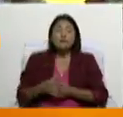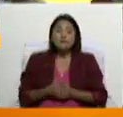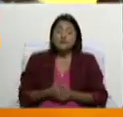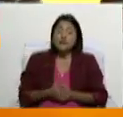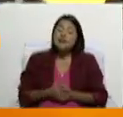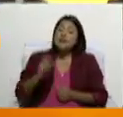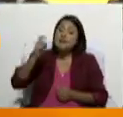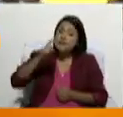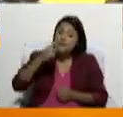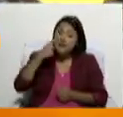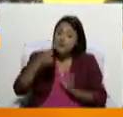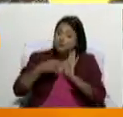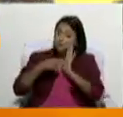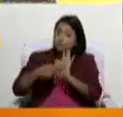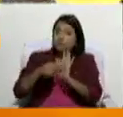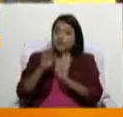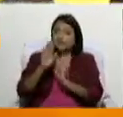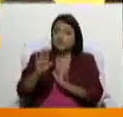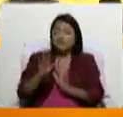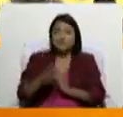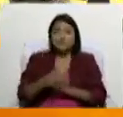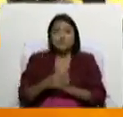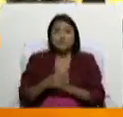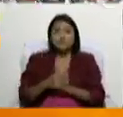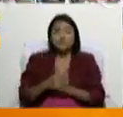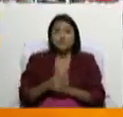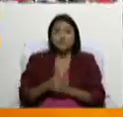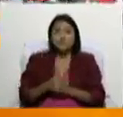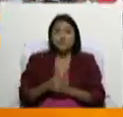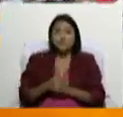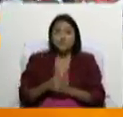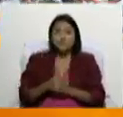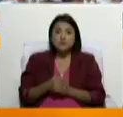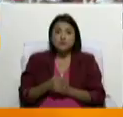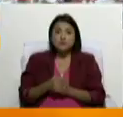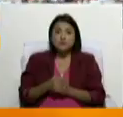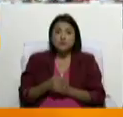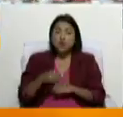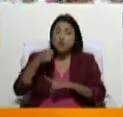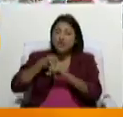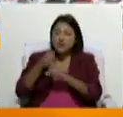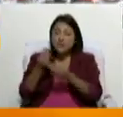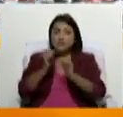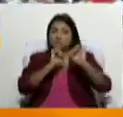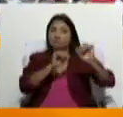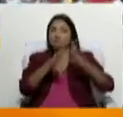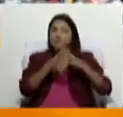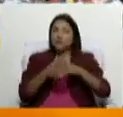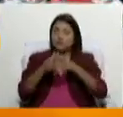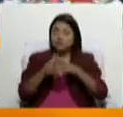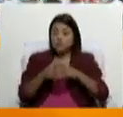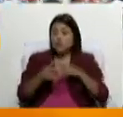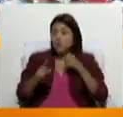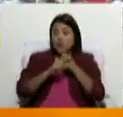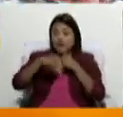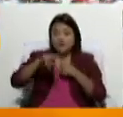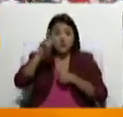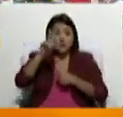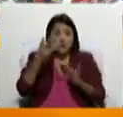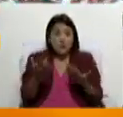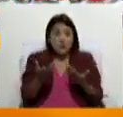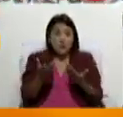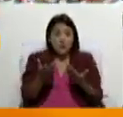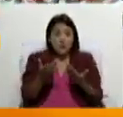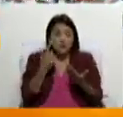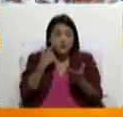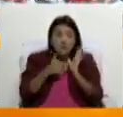cerco mediático, inhumano, que siempre impone el imperio norteamericano. A nosotros nos han invisibilizado en